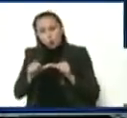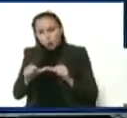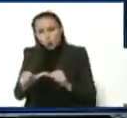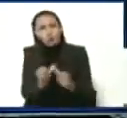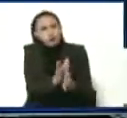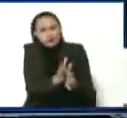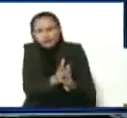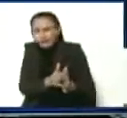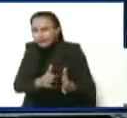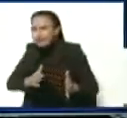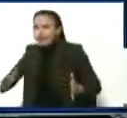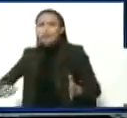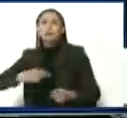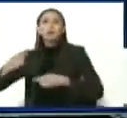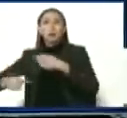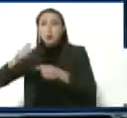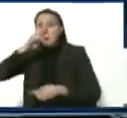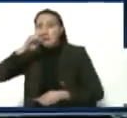Ernesto,